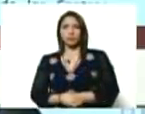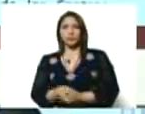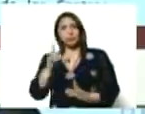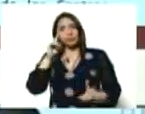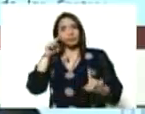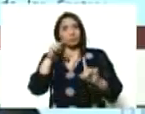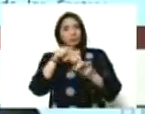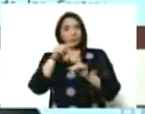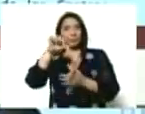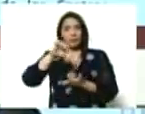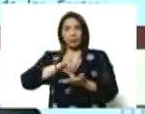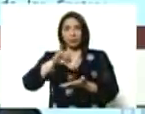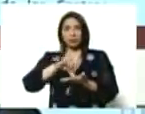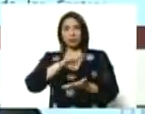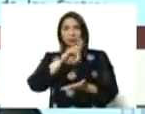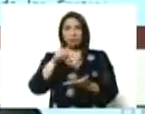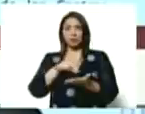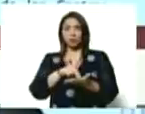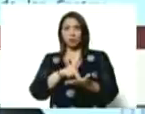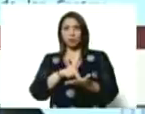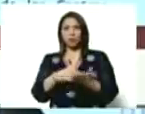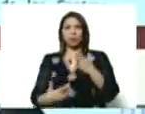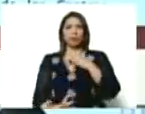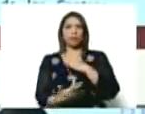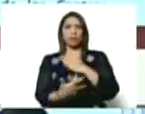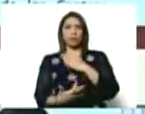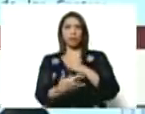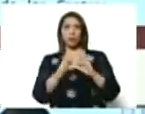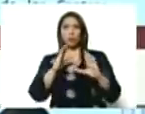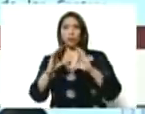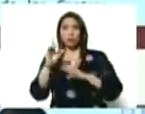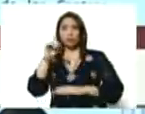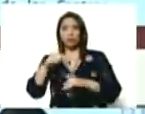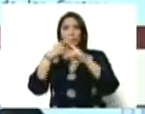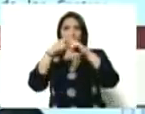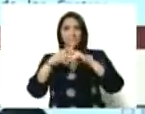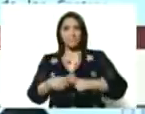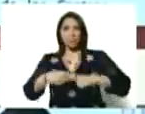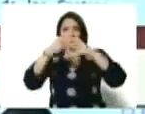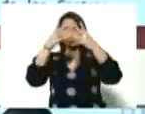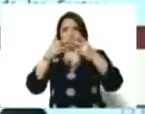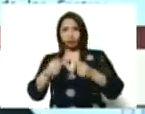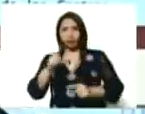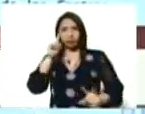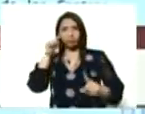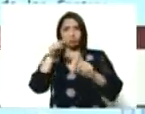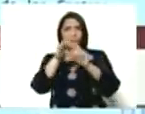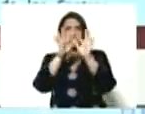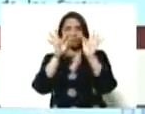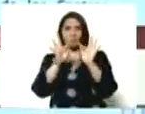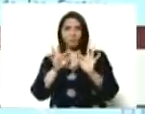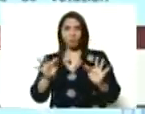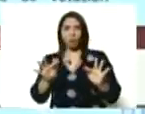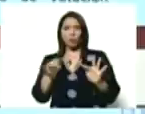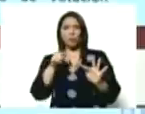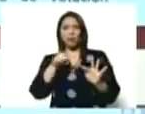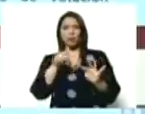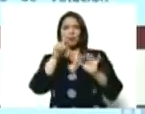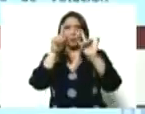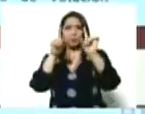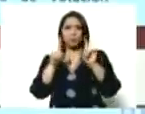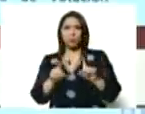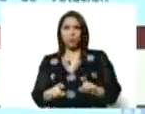los centros nacionales de telecomunicaciones y los centros nacionales de totalización. El alcance, de manera resumida, de estas pruebas